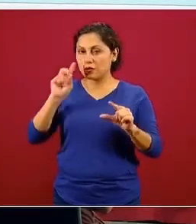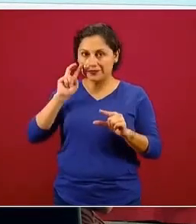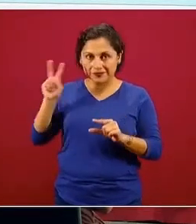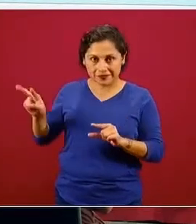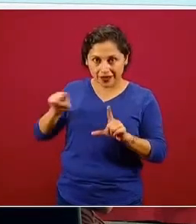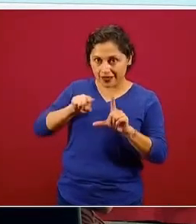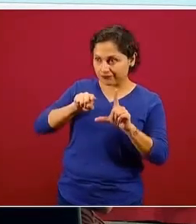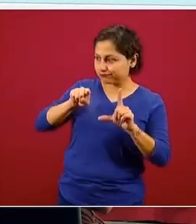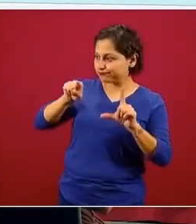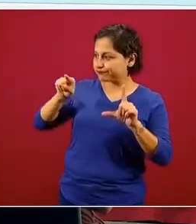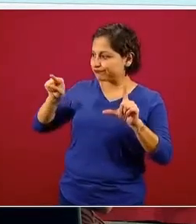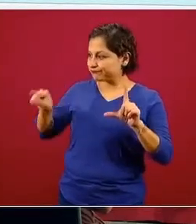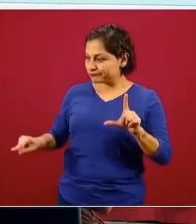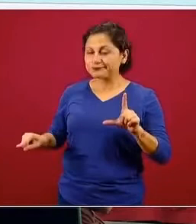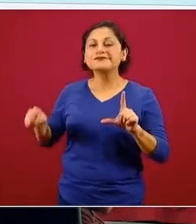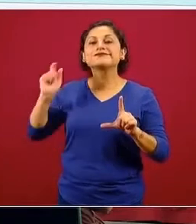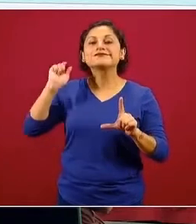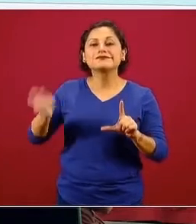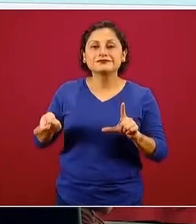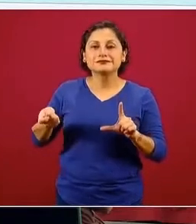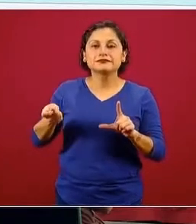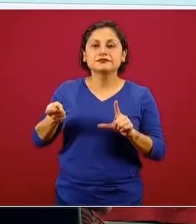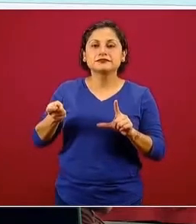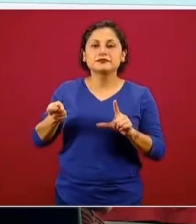no hace falta explicarlo, notorio